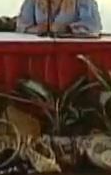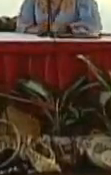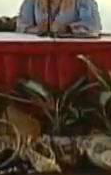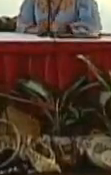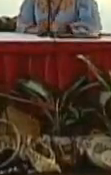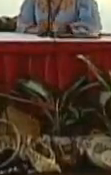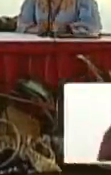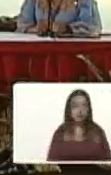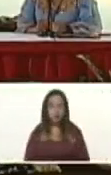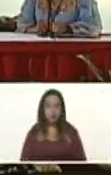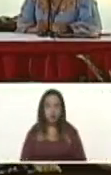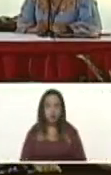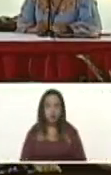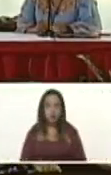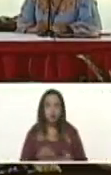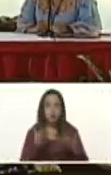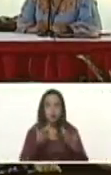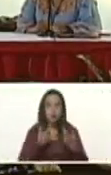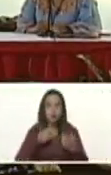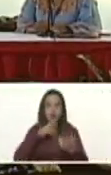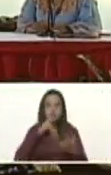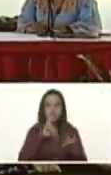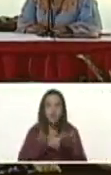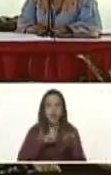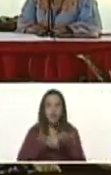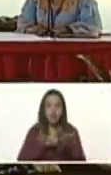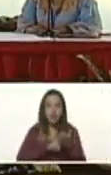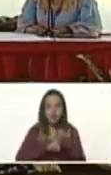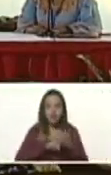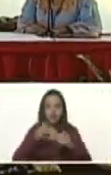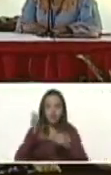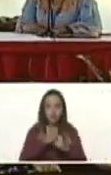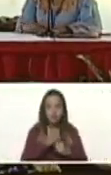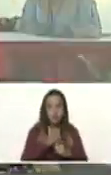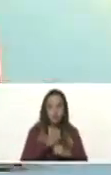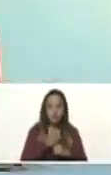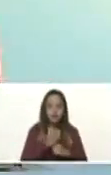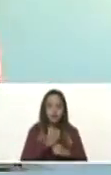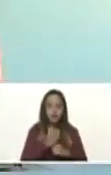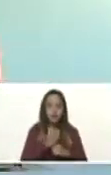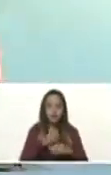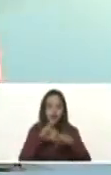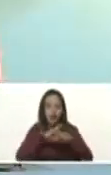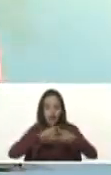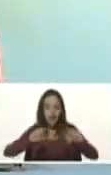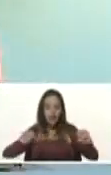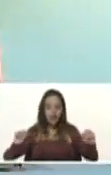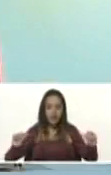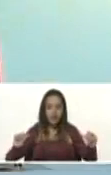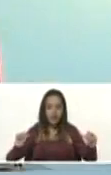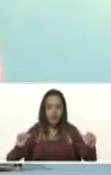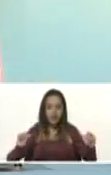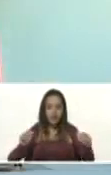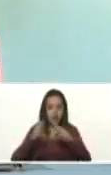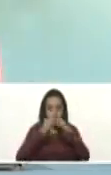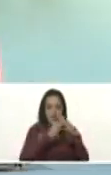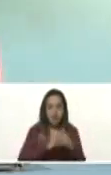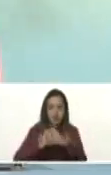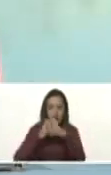Cuánta verdad nos llega desde las tierras